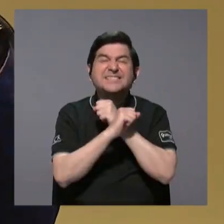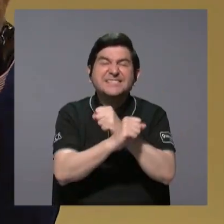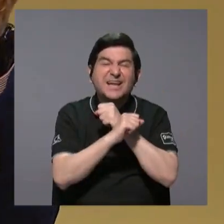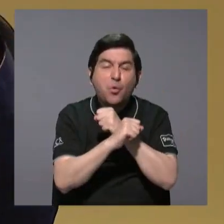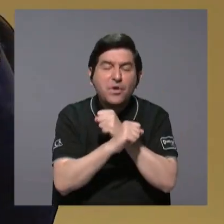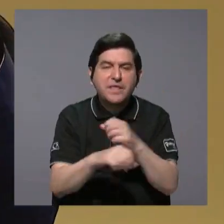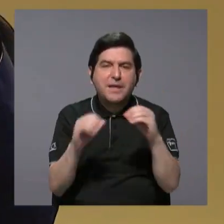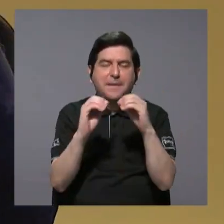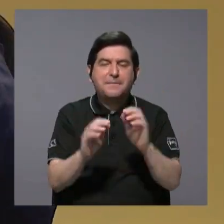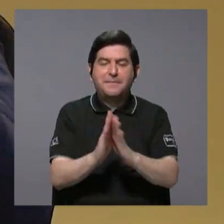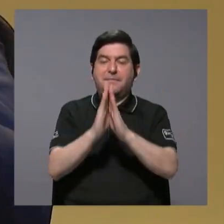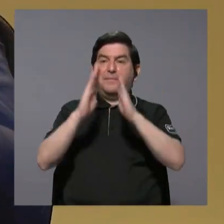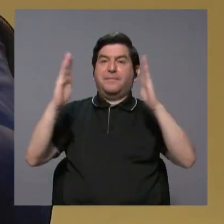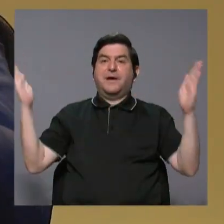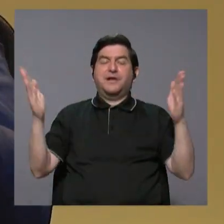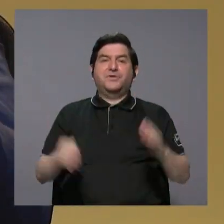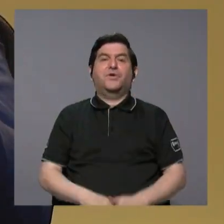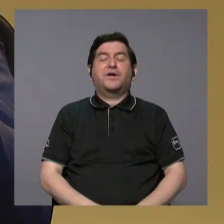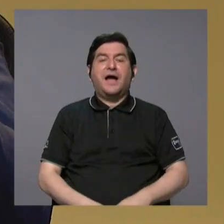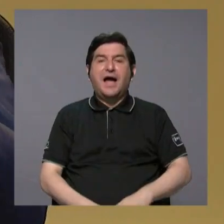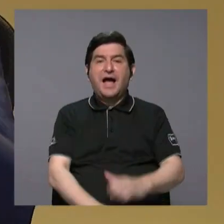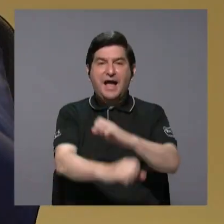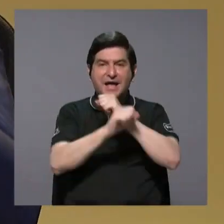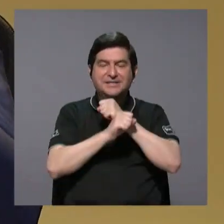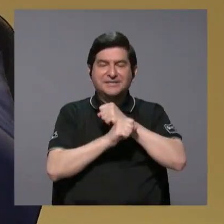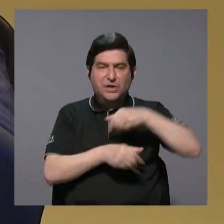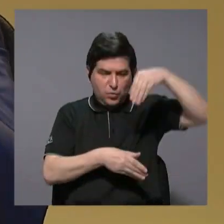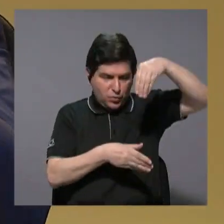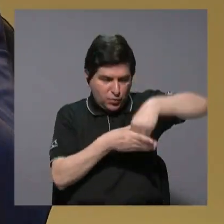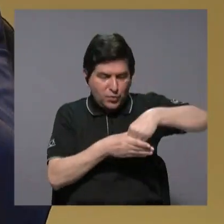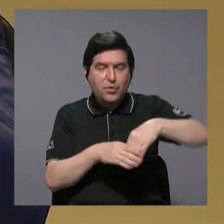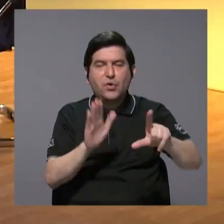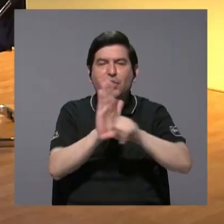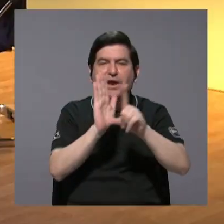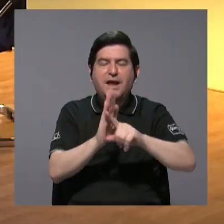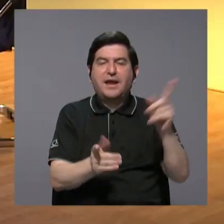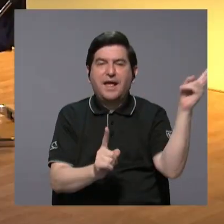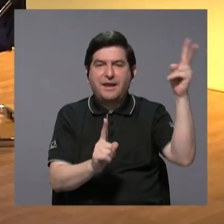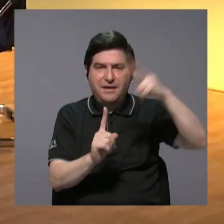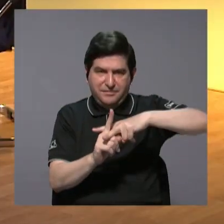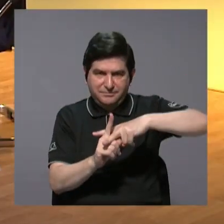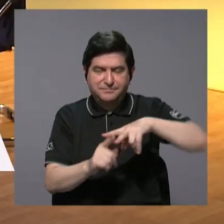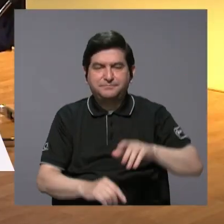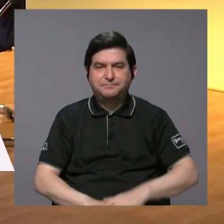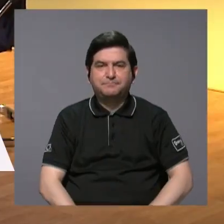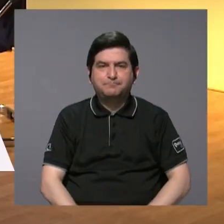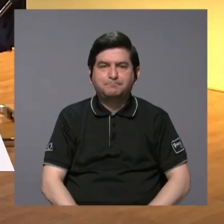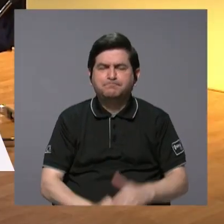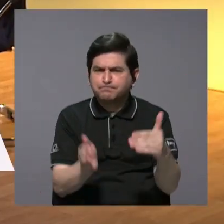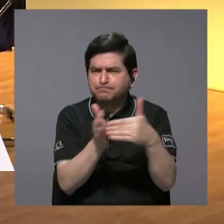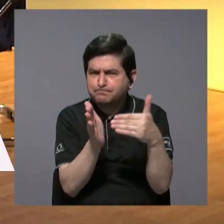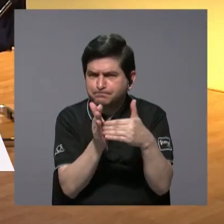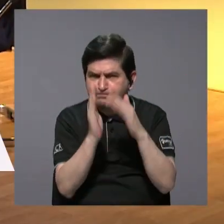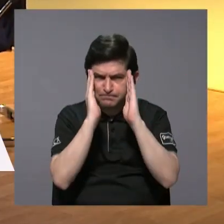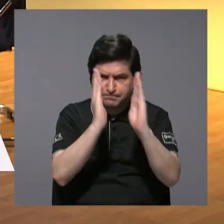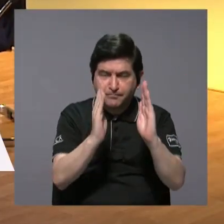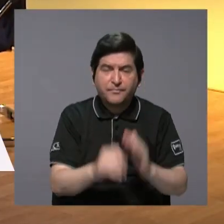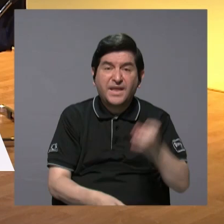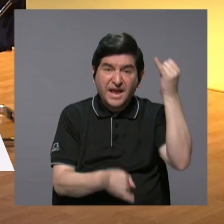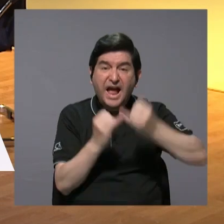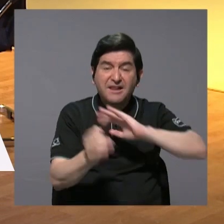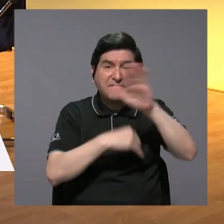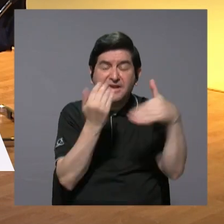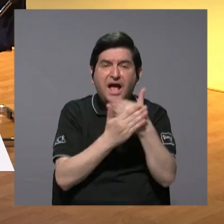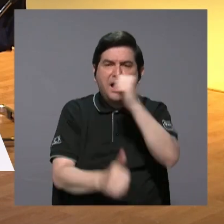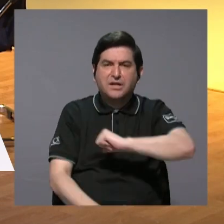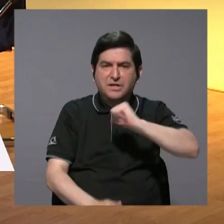sí es muchísimo más amplia que el seguro de depósito que fue aprobado en la ley. Entonces, volvamos allá. Entonces, al final, todas las